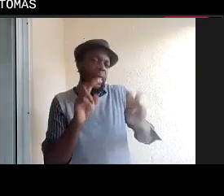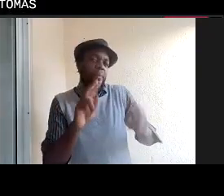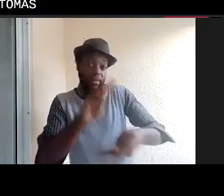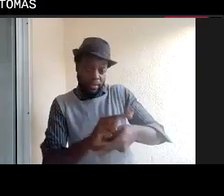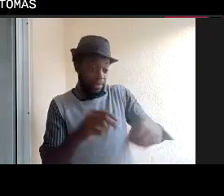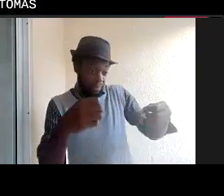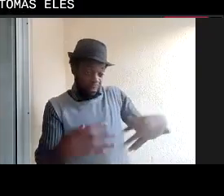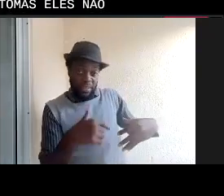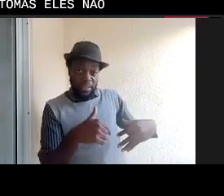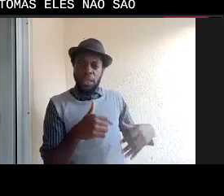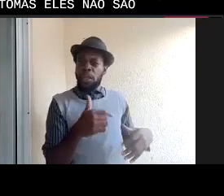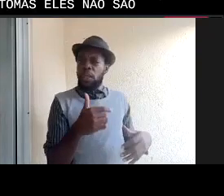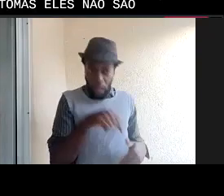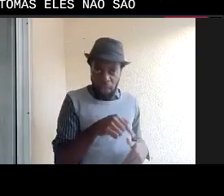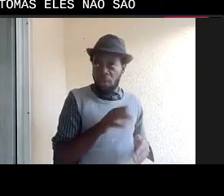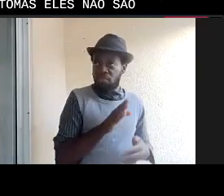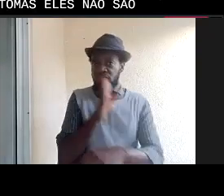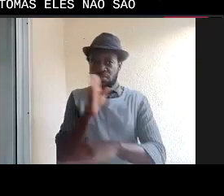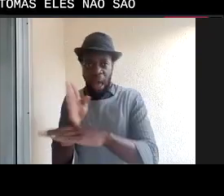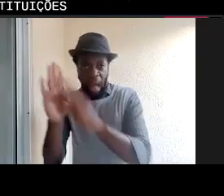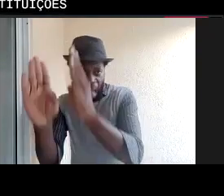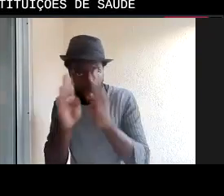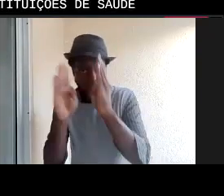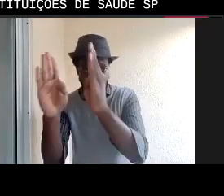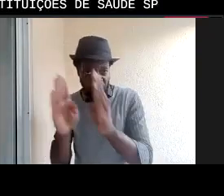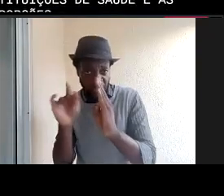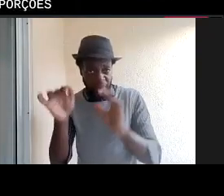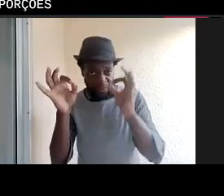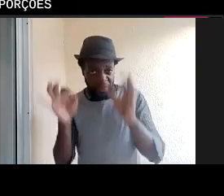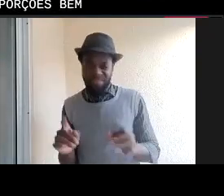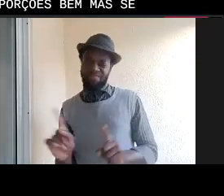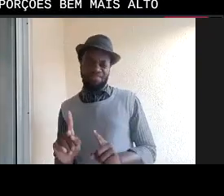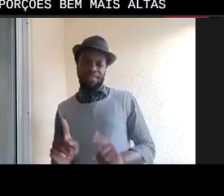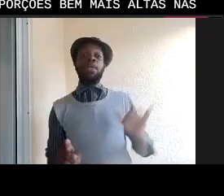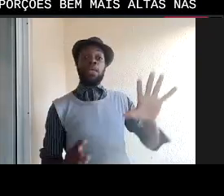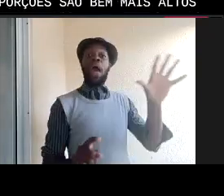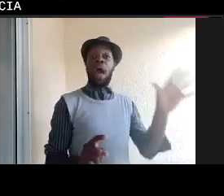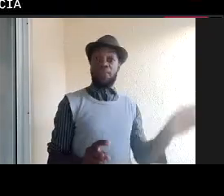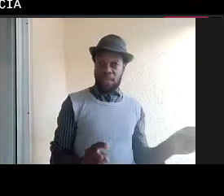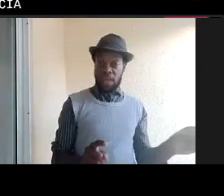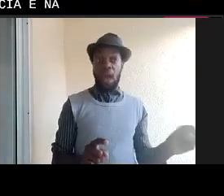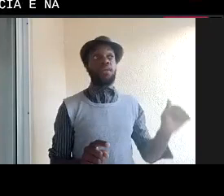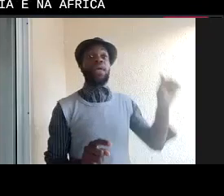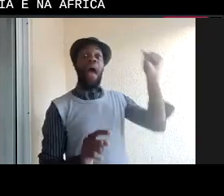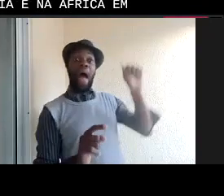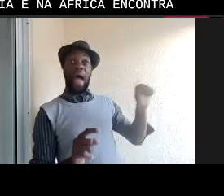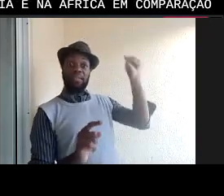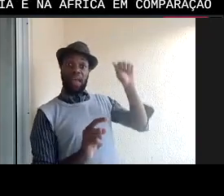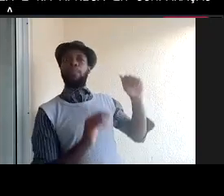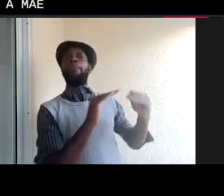en instituciones de salud. Las proporciones son más altas en Asia y África que en América Latina y el